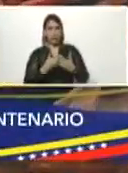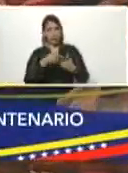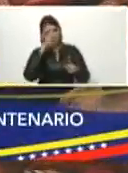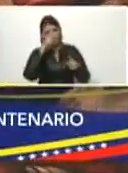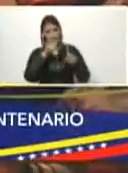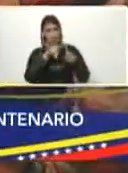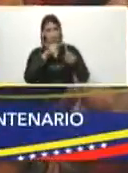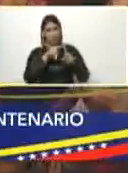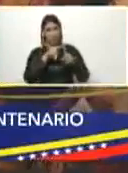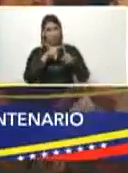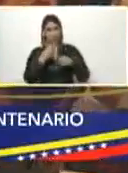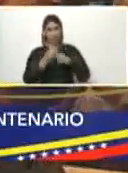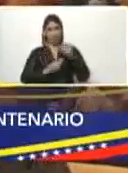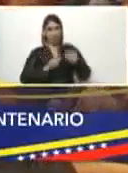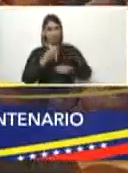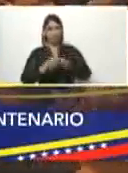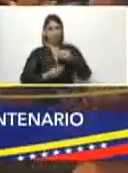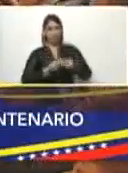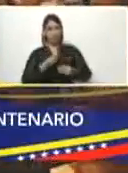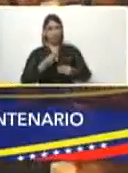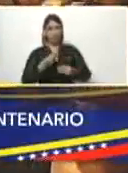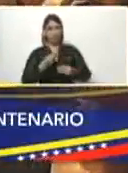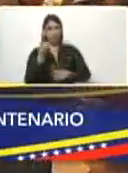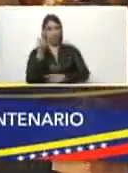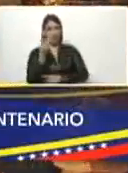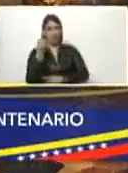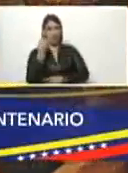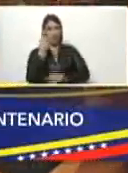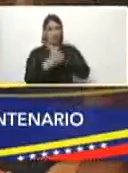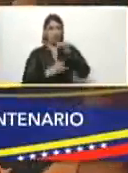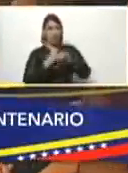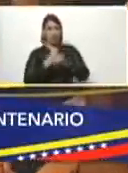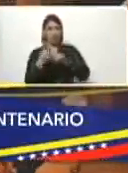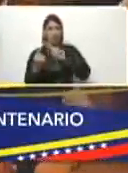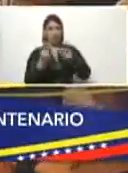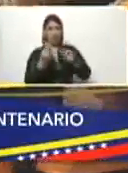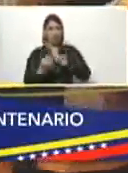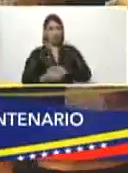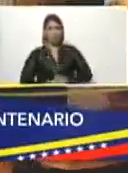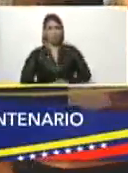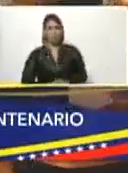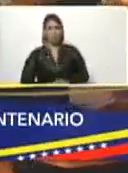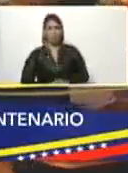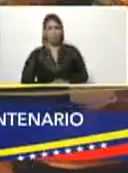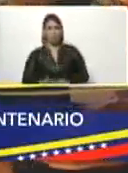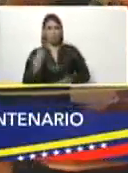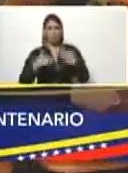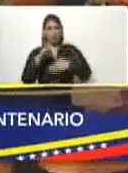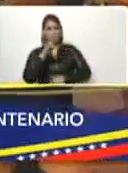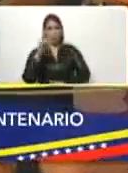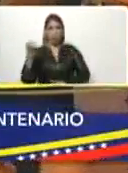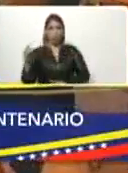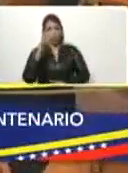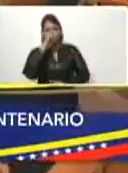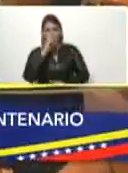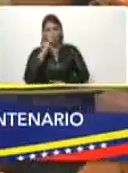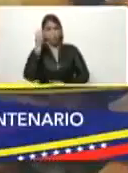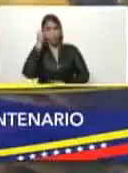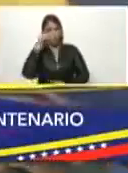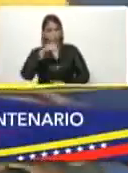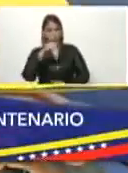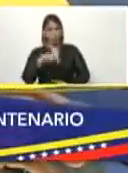marco de la realización de este coloquio internacional. Hace 200 años, un día como